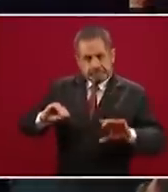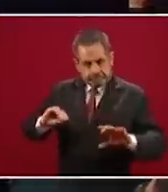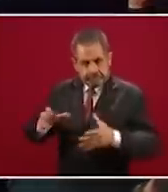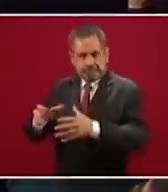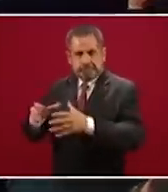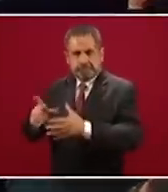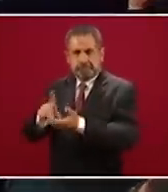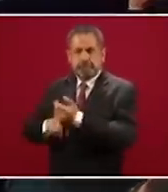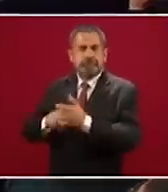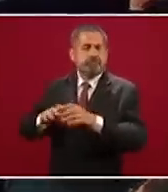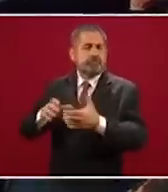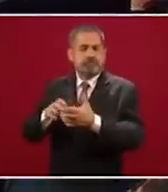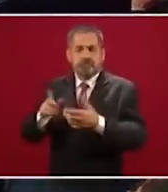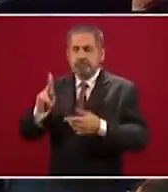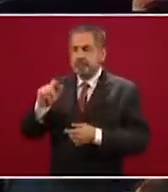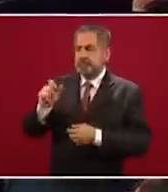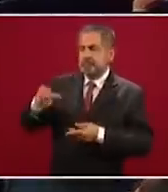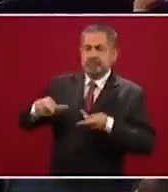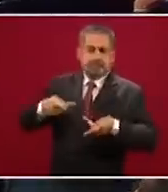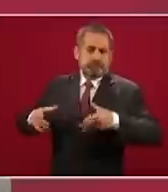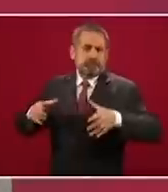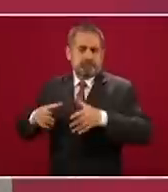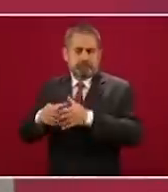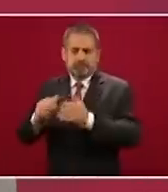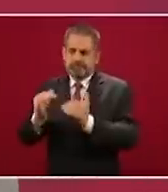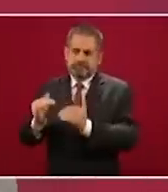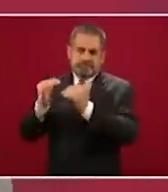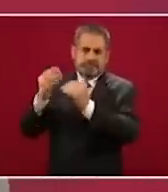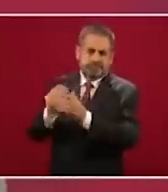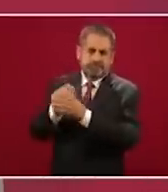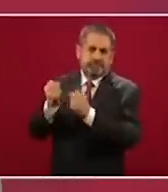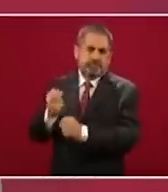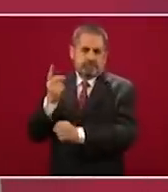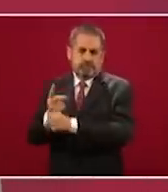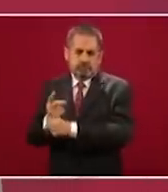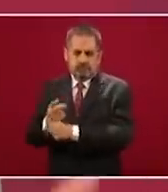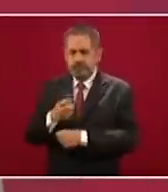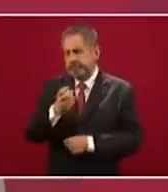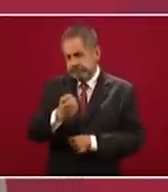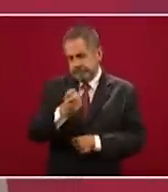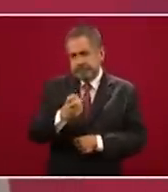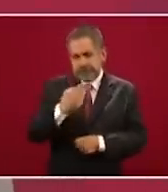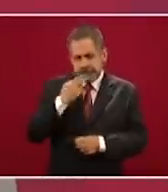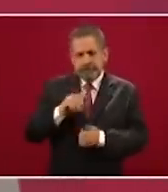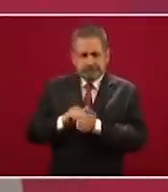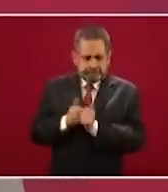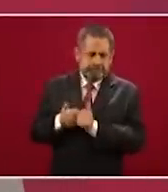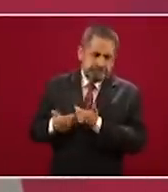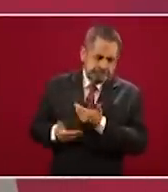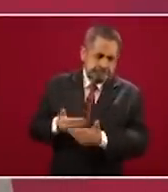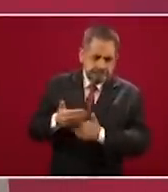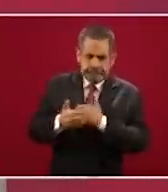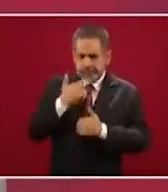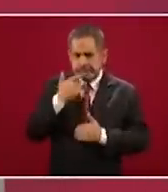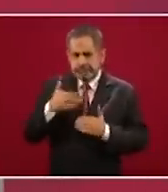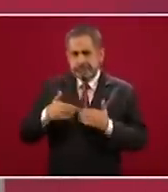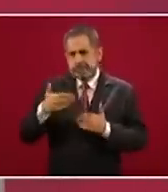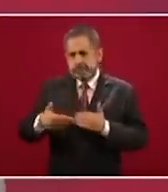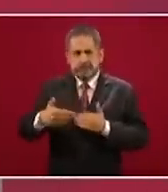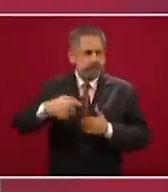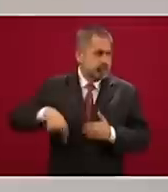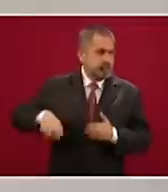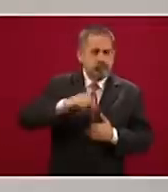de instalaciones estratégicas del más alto nivel. Eso ha ido evolucionando en la institucionalidad del